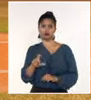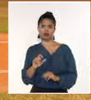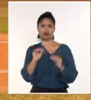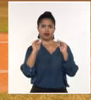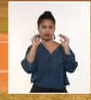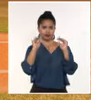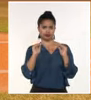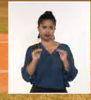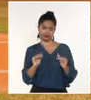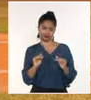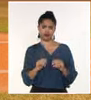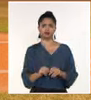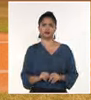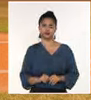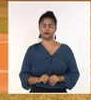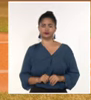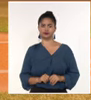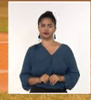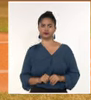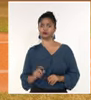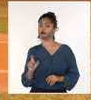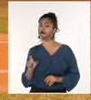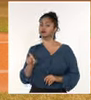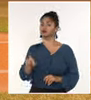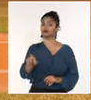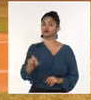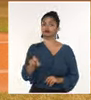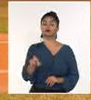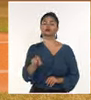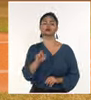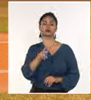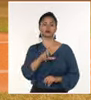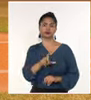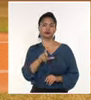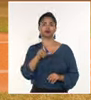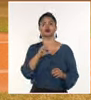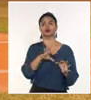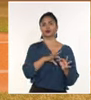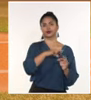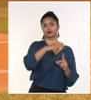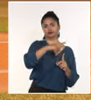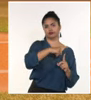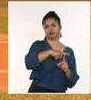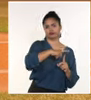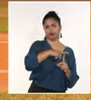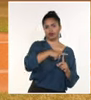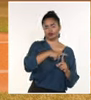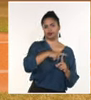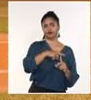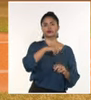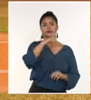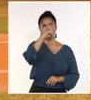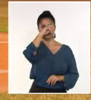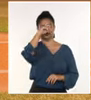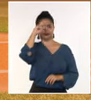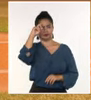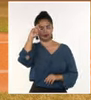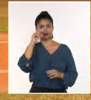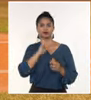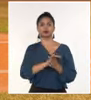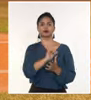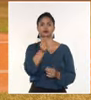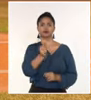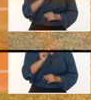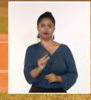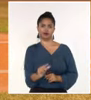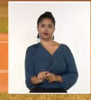frontera decisiva. En la parte baja de la tabla vemos también a los Indios de Guantánamo dispuestos a dar pelea por los playoffs. Del resto, a Santi Espíritus y Mayabeque